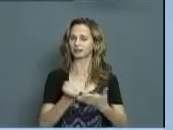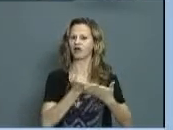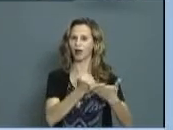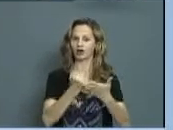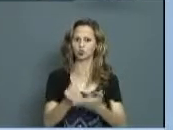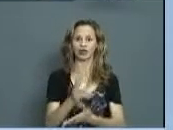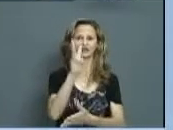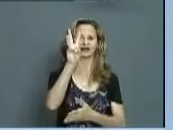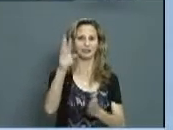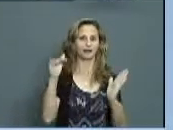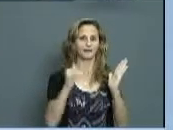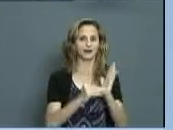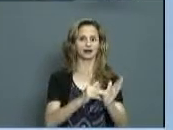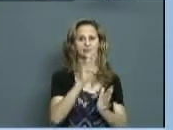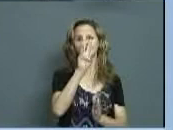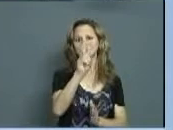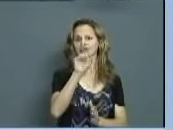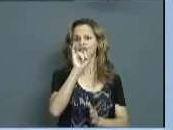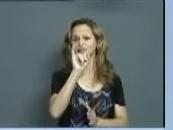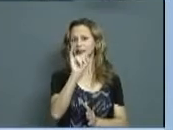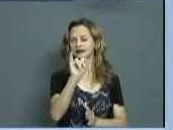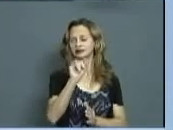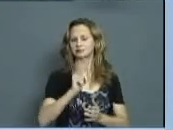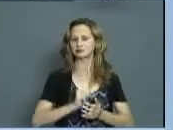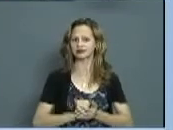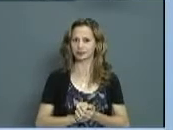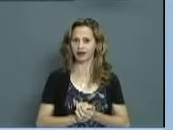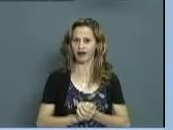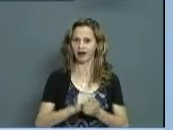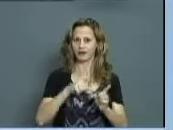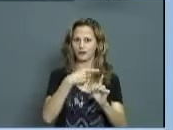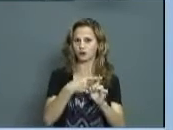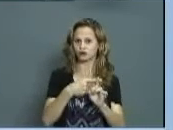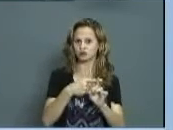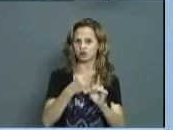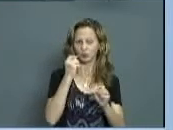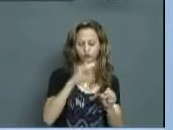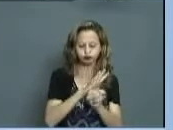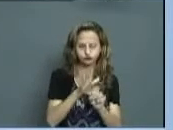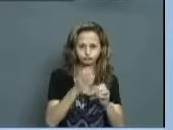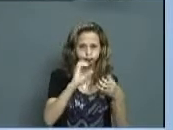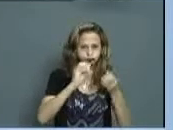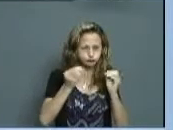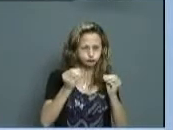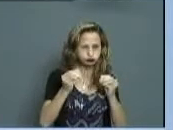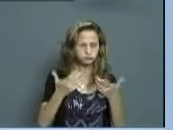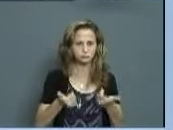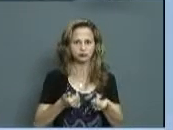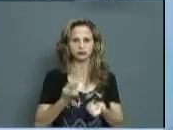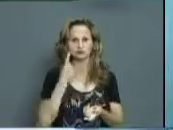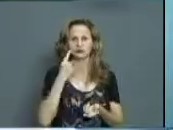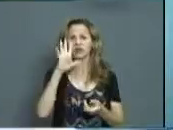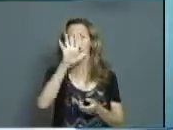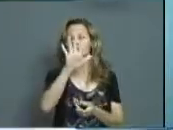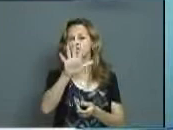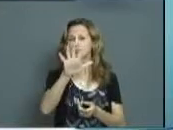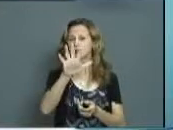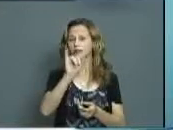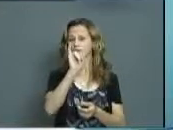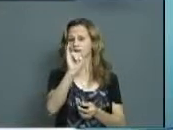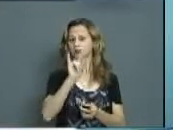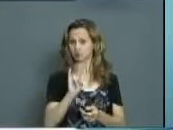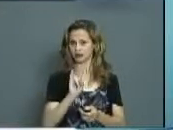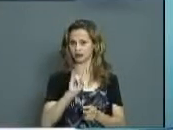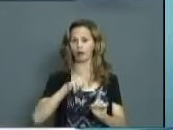de 3.336 muestras de PCR para detectar el virus del SARS-CoV-2 con el reporte de